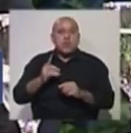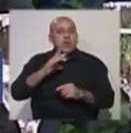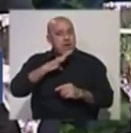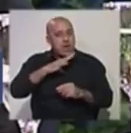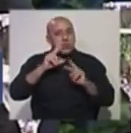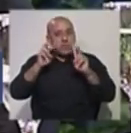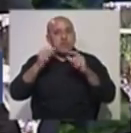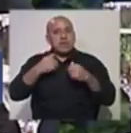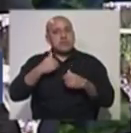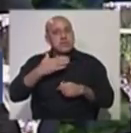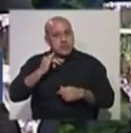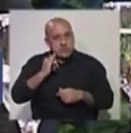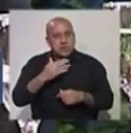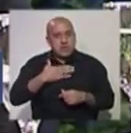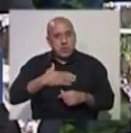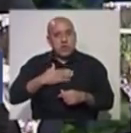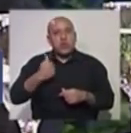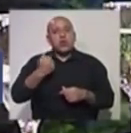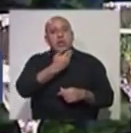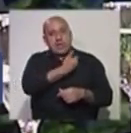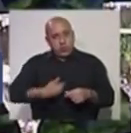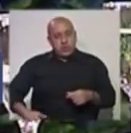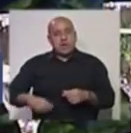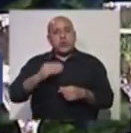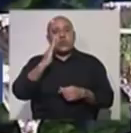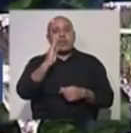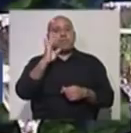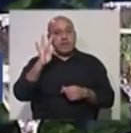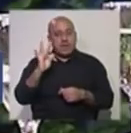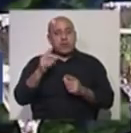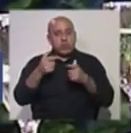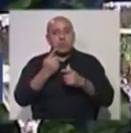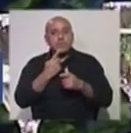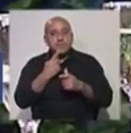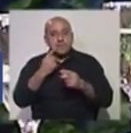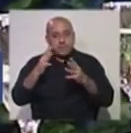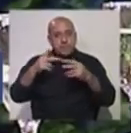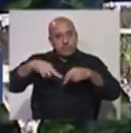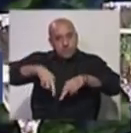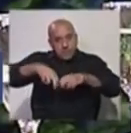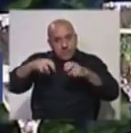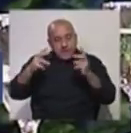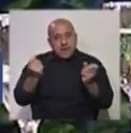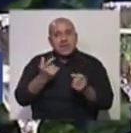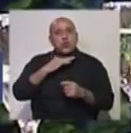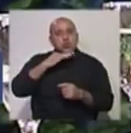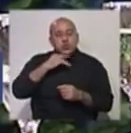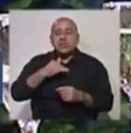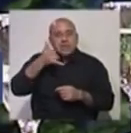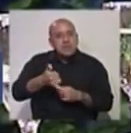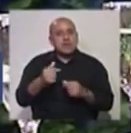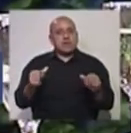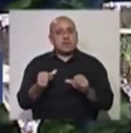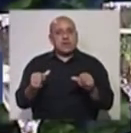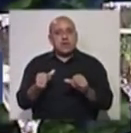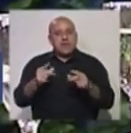reivindicación del gobierno, del PT, de Lula, de la figura, de que la investigación sobre la corrupción es una cosa necesaria.